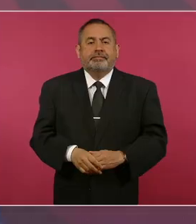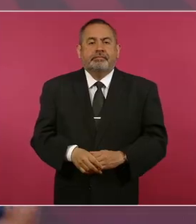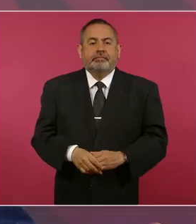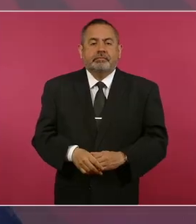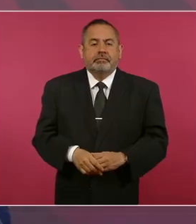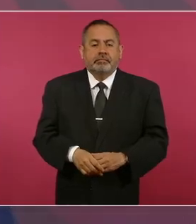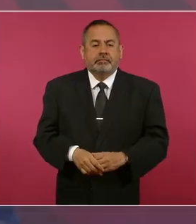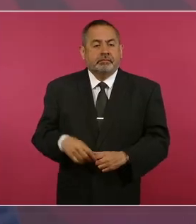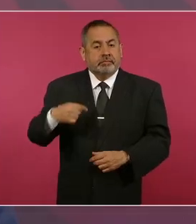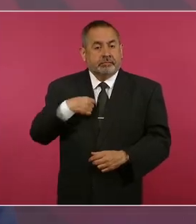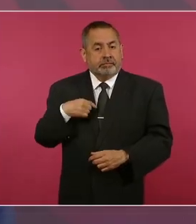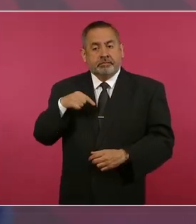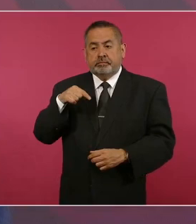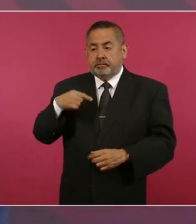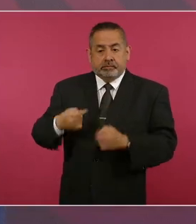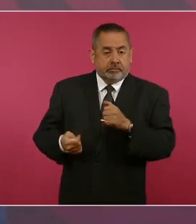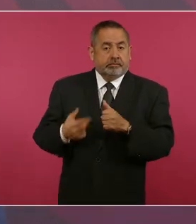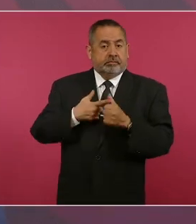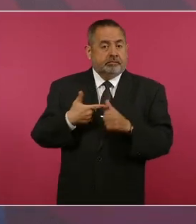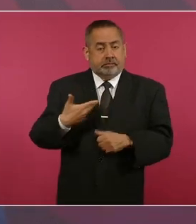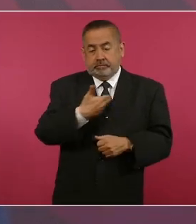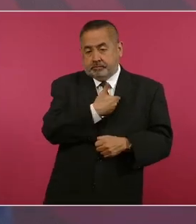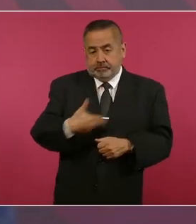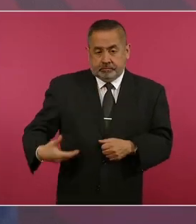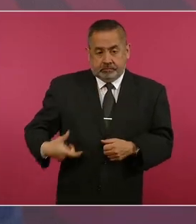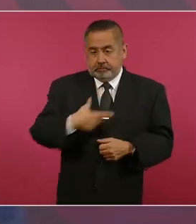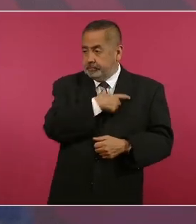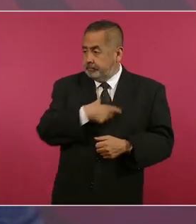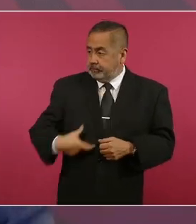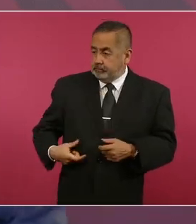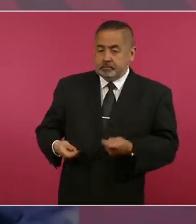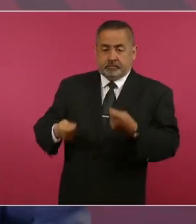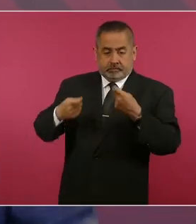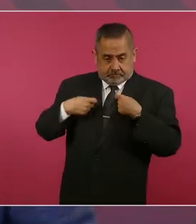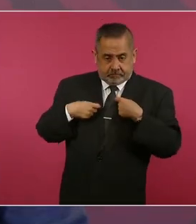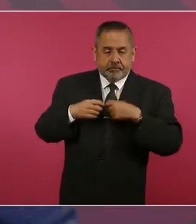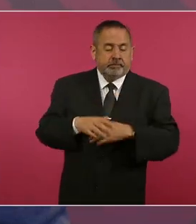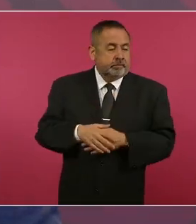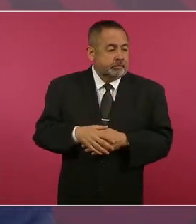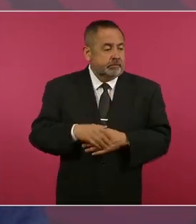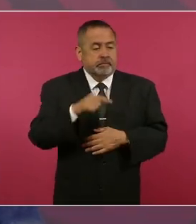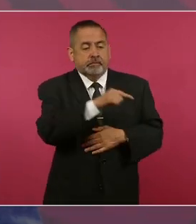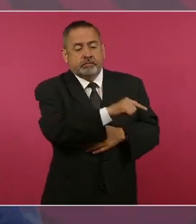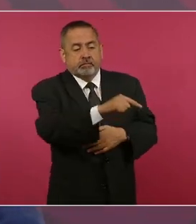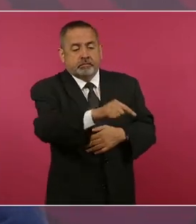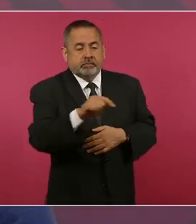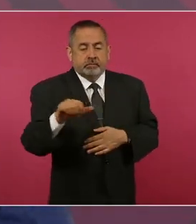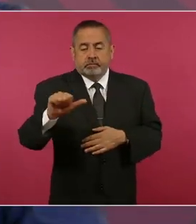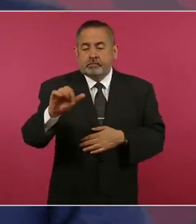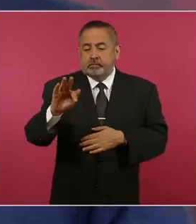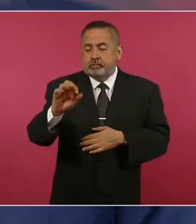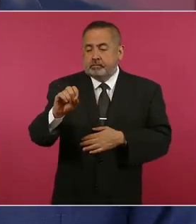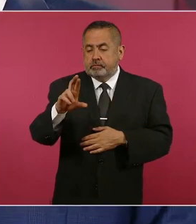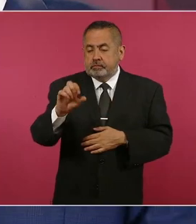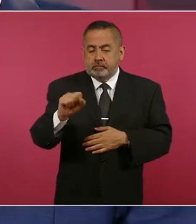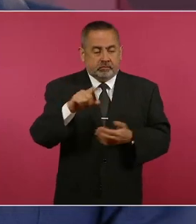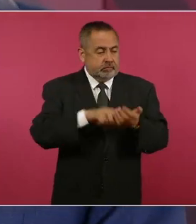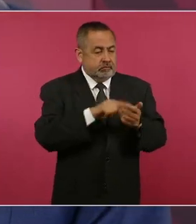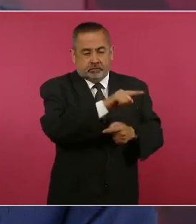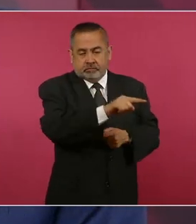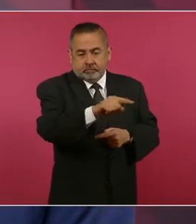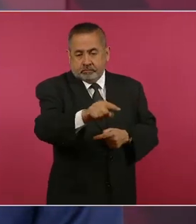cuando llegamos al gobierno, las administradoras de estos fondos, las